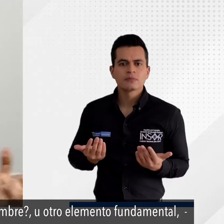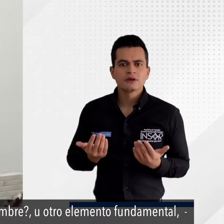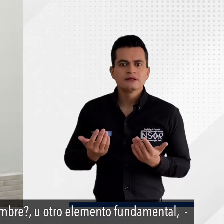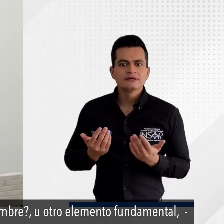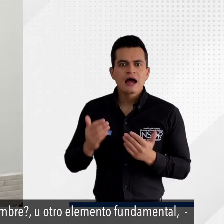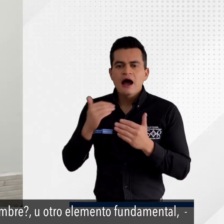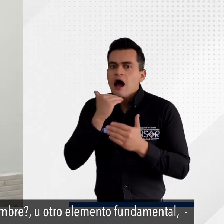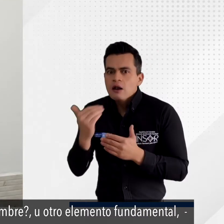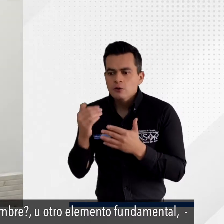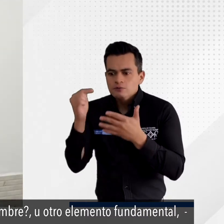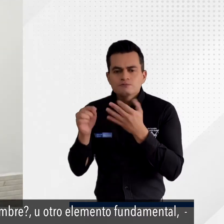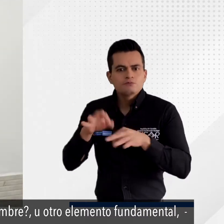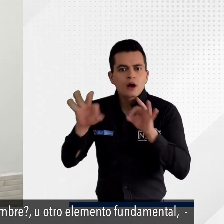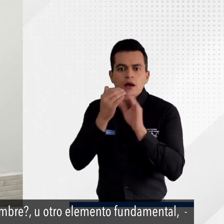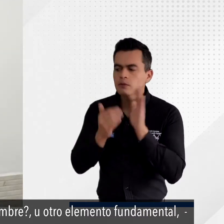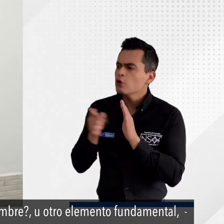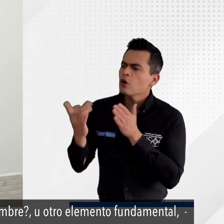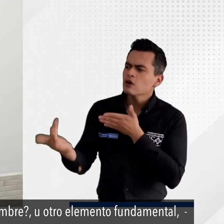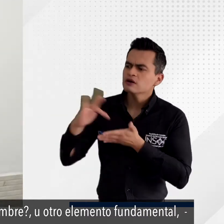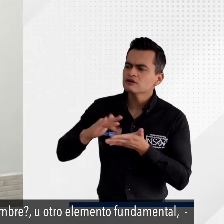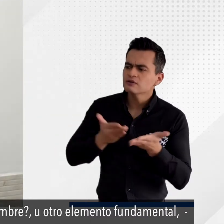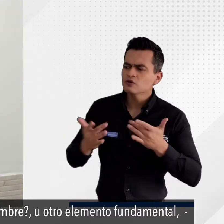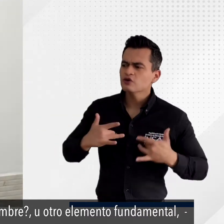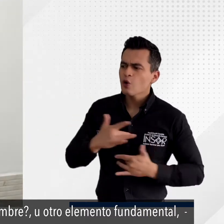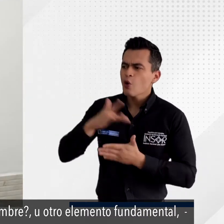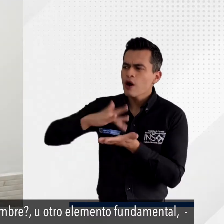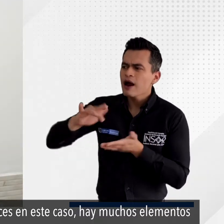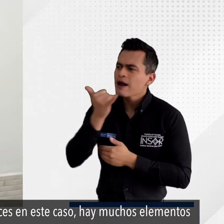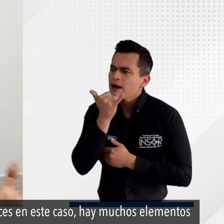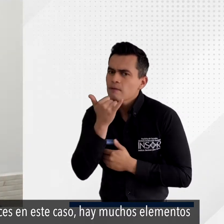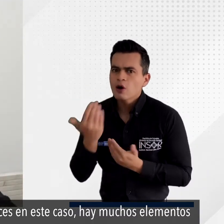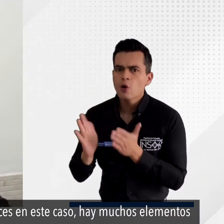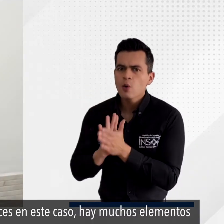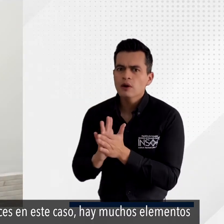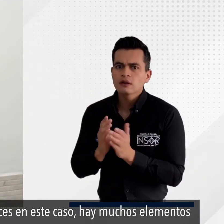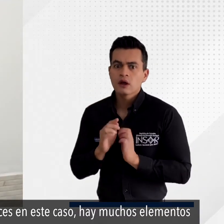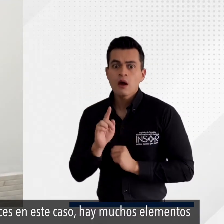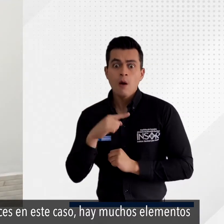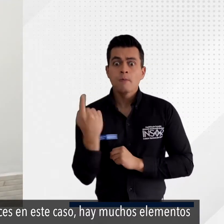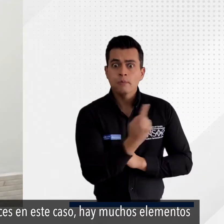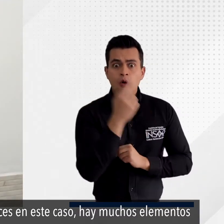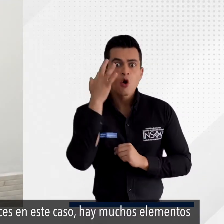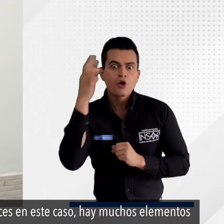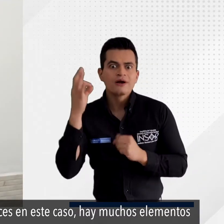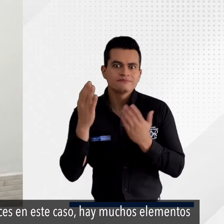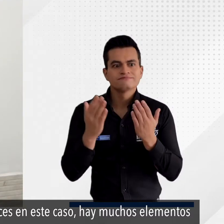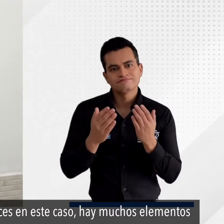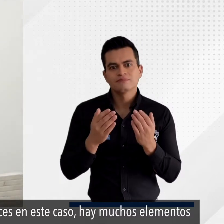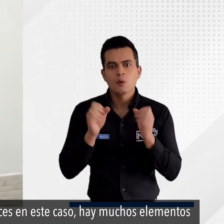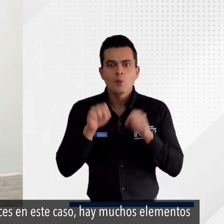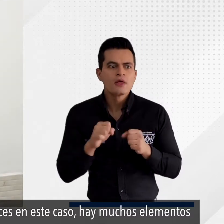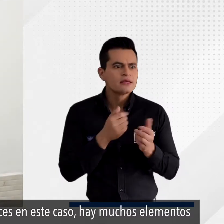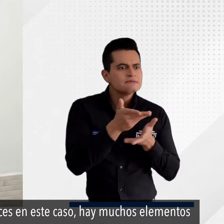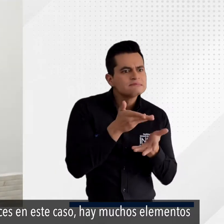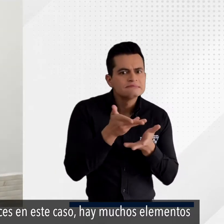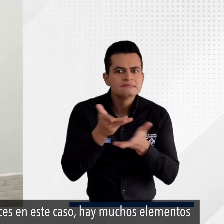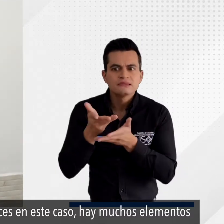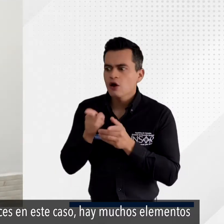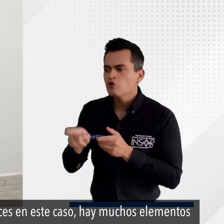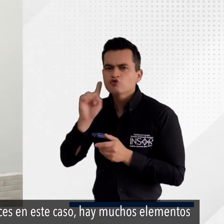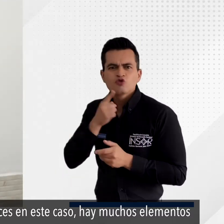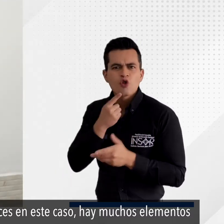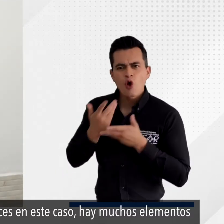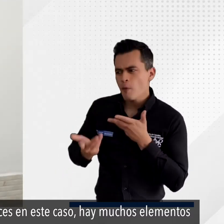o otro elemento fundamental, porque asiste a un servicio de salud o de urgencias, como lo hacemos con las demás personas. Entonces, en este